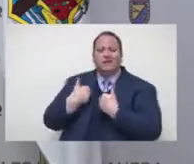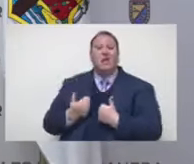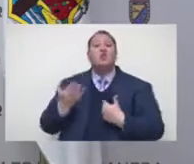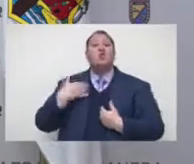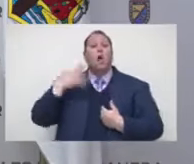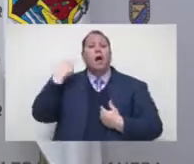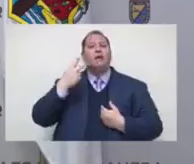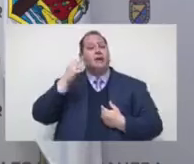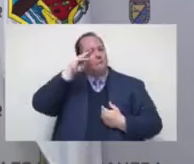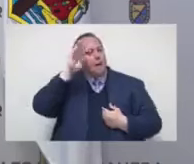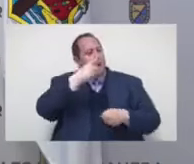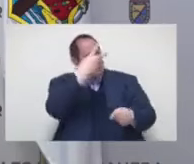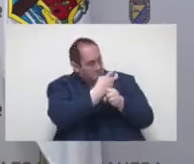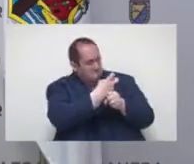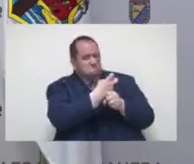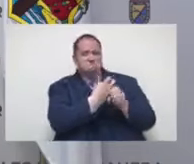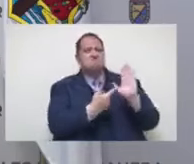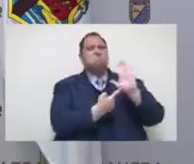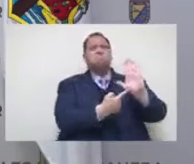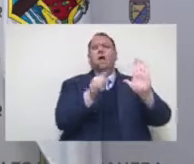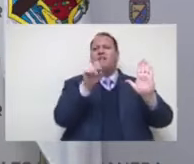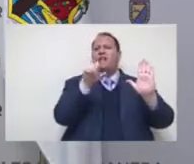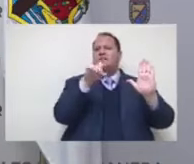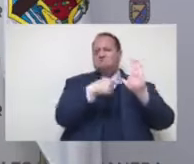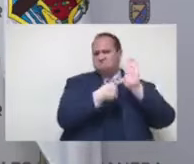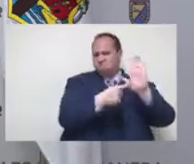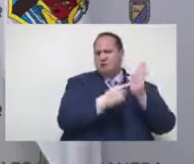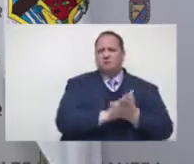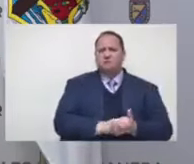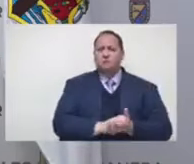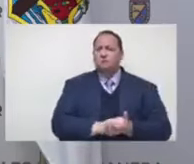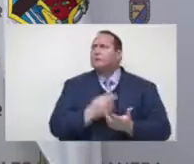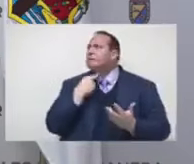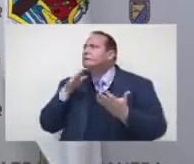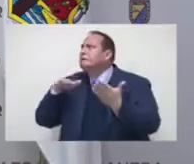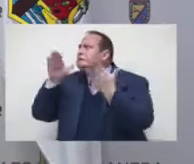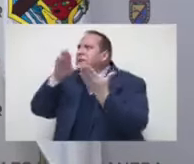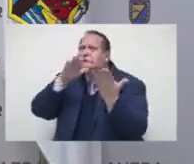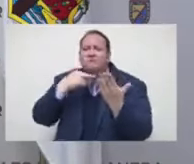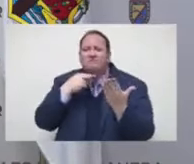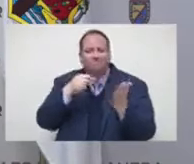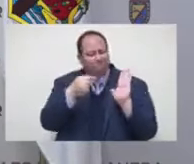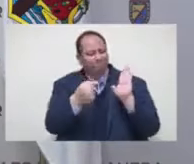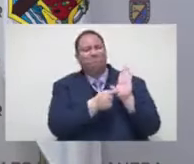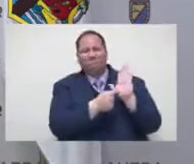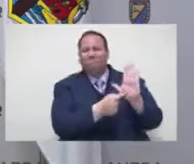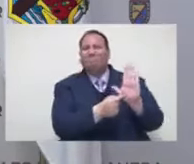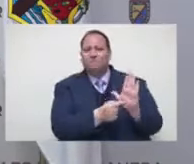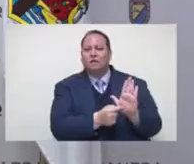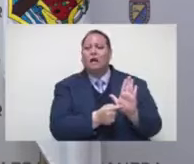tesis de mi segunda maestría. Justamente de los retos del nuevo sistema de justicia penal.